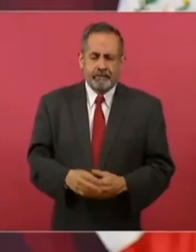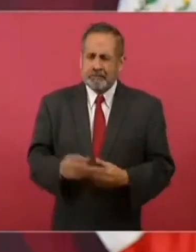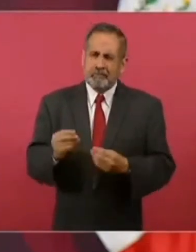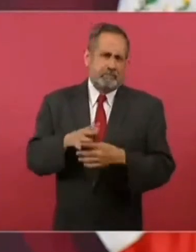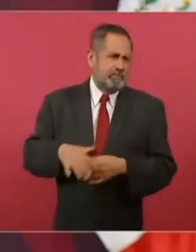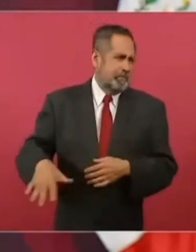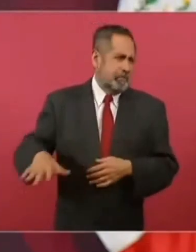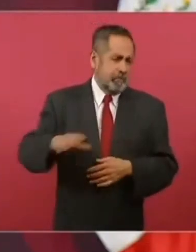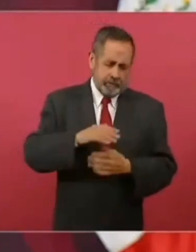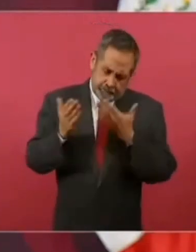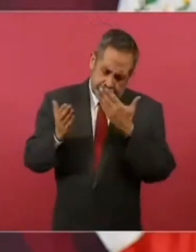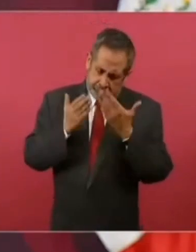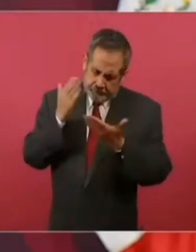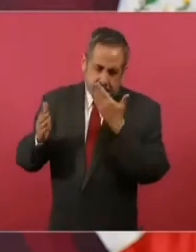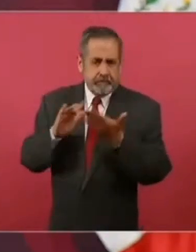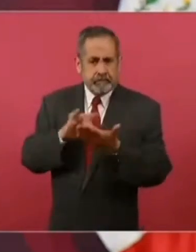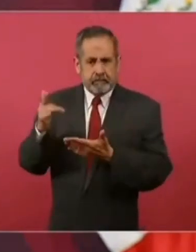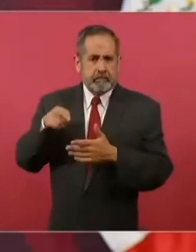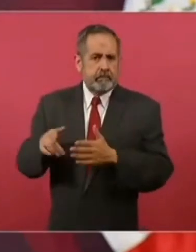muchos.